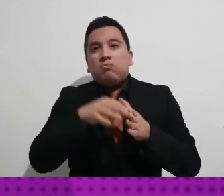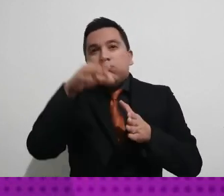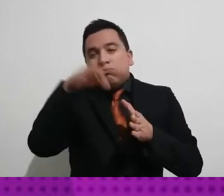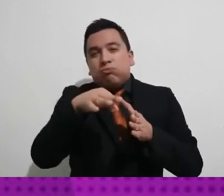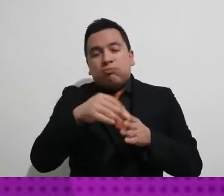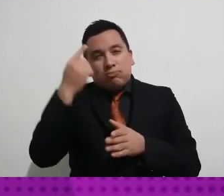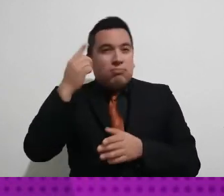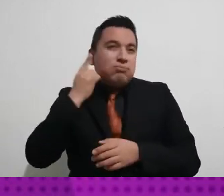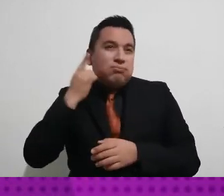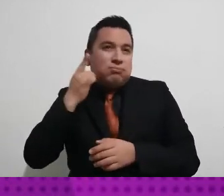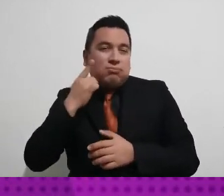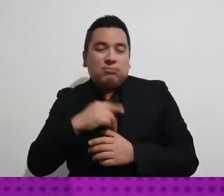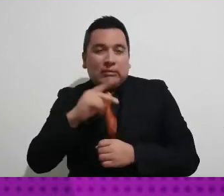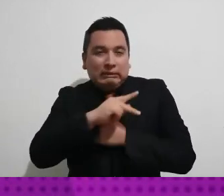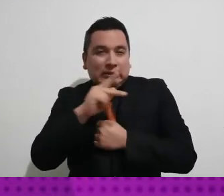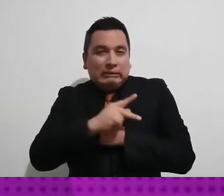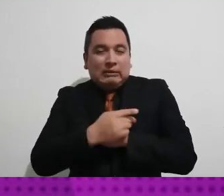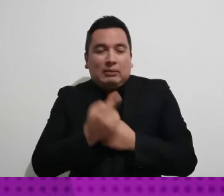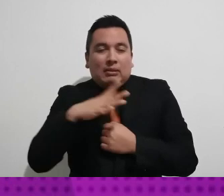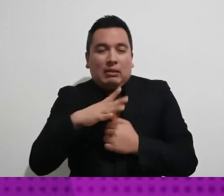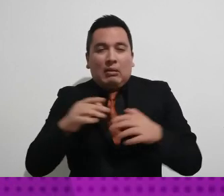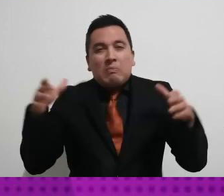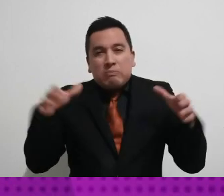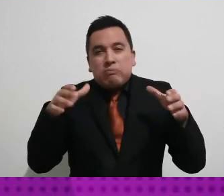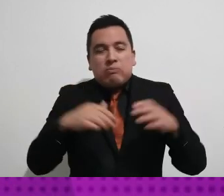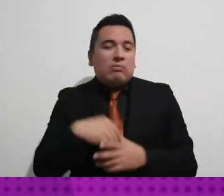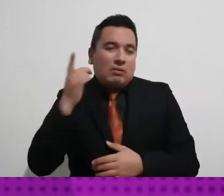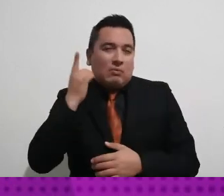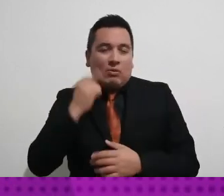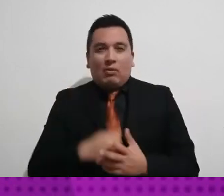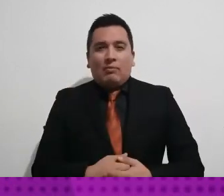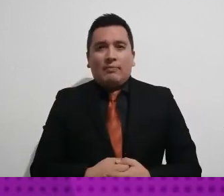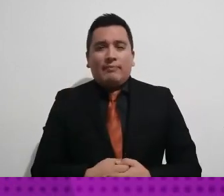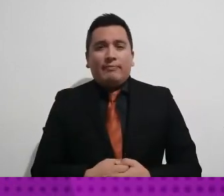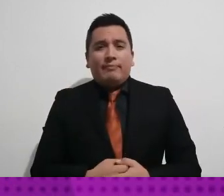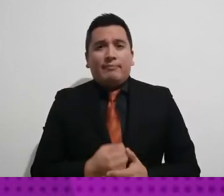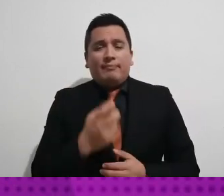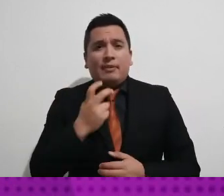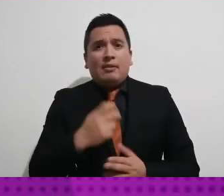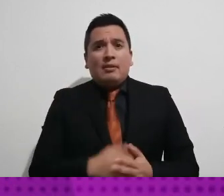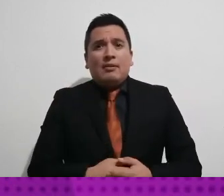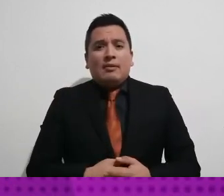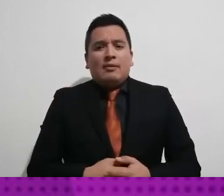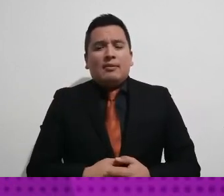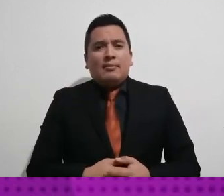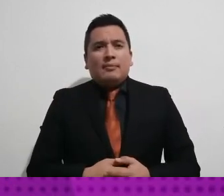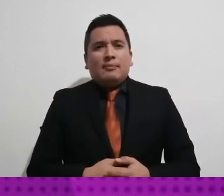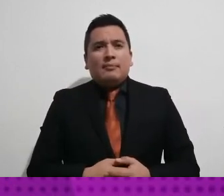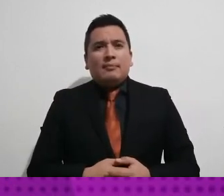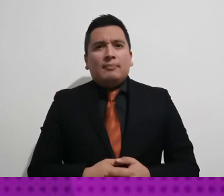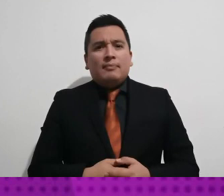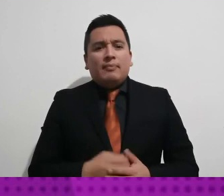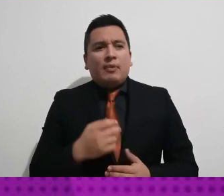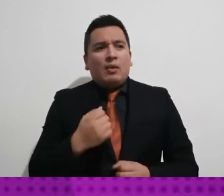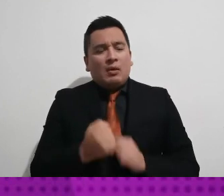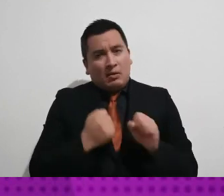elecciones federales, porque se va a renovar también el Congreso, la Cámara de Diputados. Así es que, bueno, pues